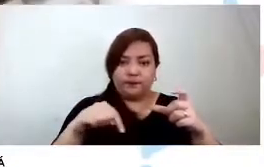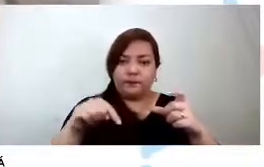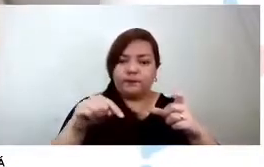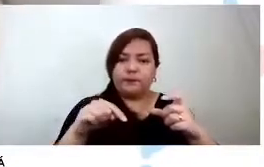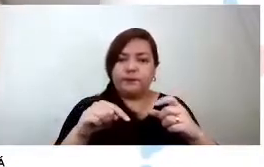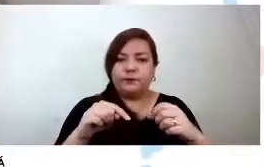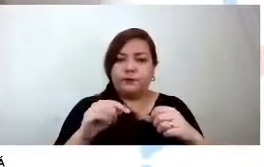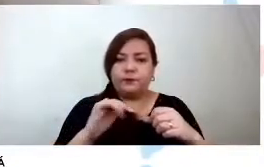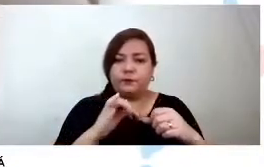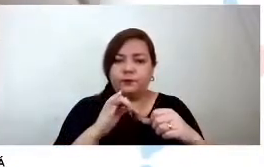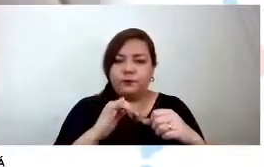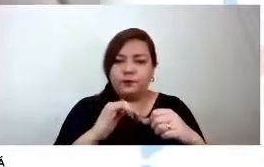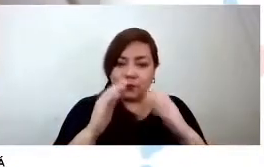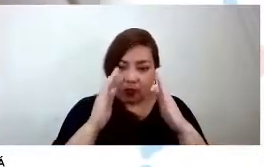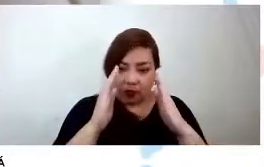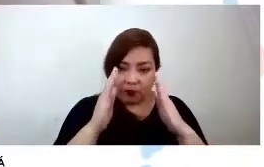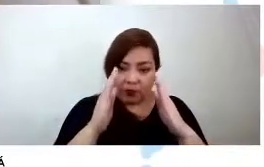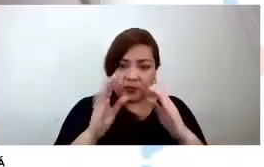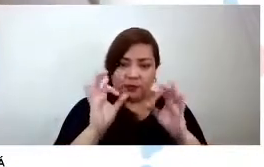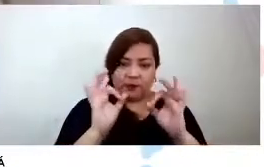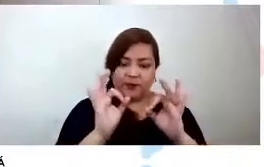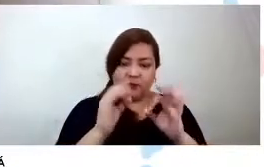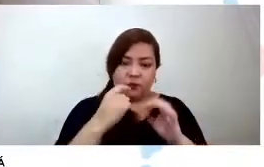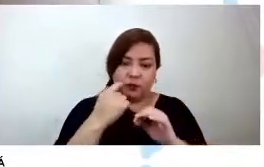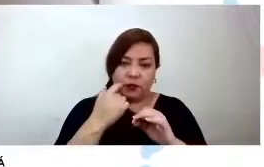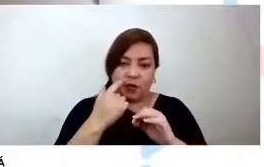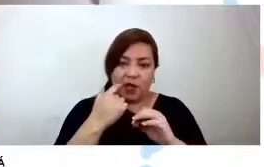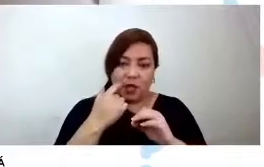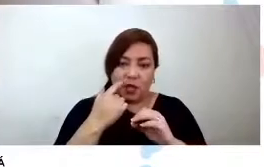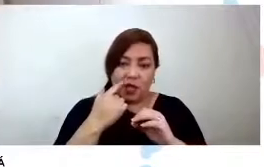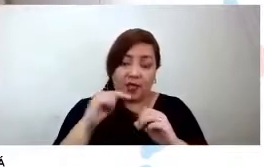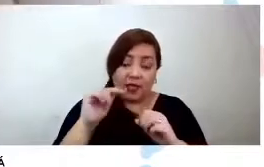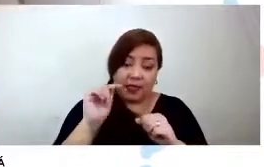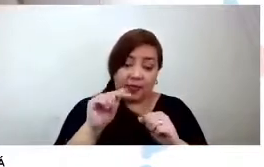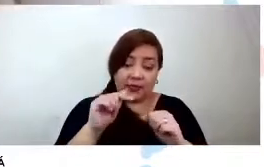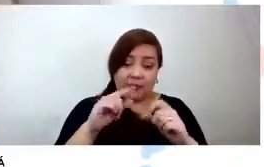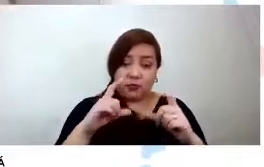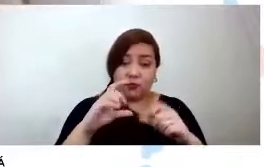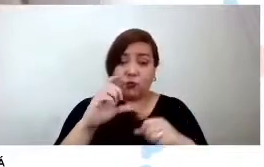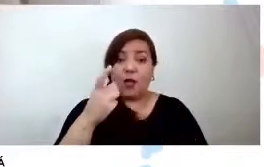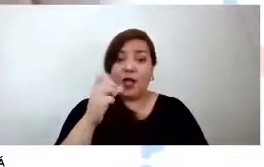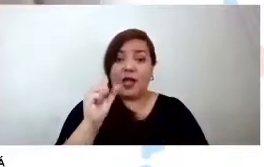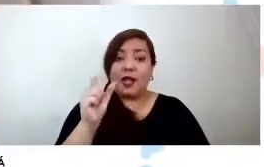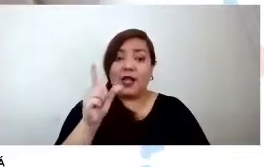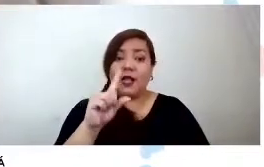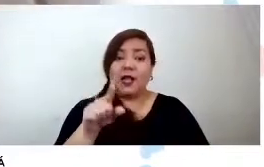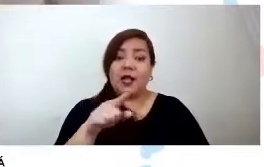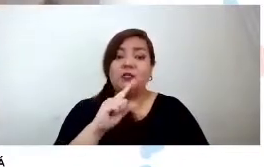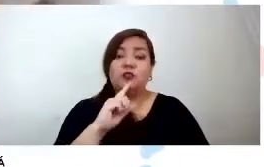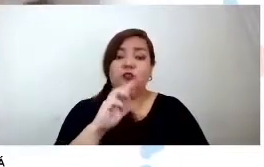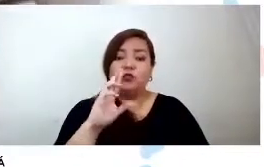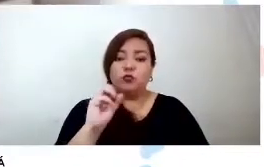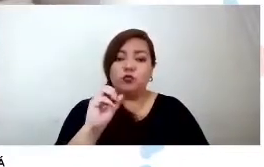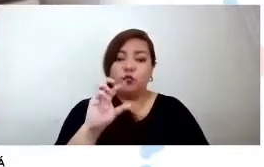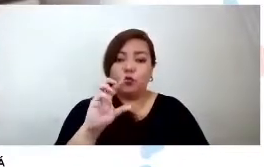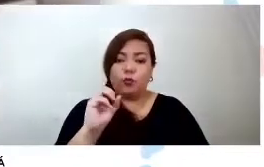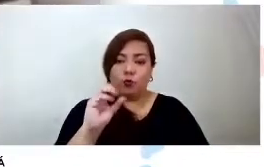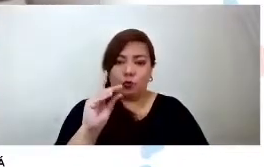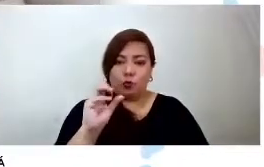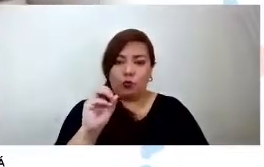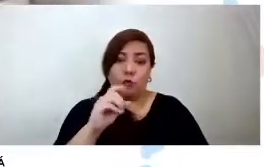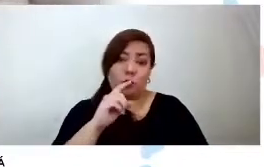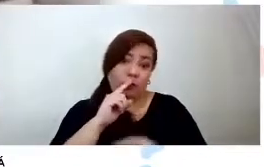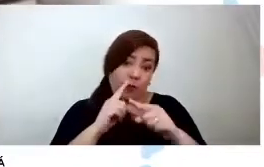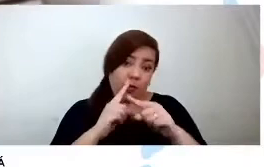Si lo quieres enfocar, ya, perfecto. En este caso es un gastrópodo, ¿ya? Es lo que vamos a llamar comúnmente un caracol.